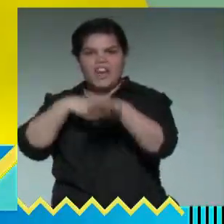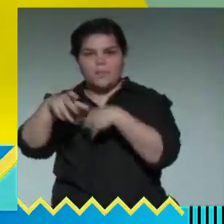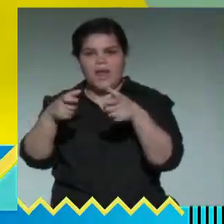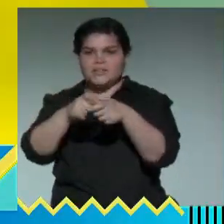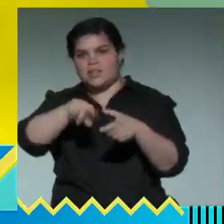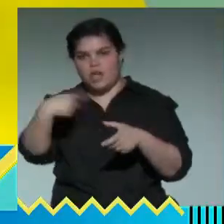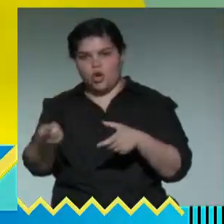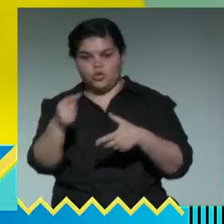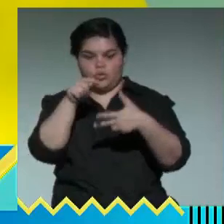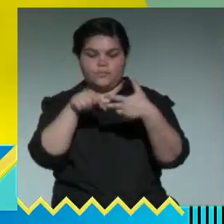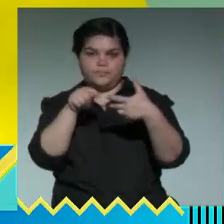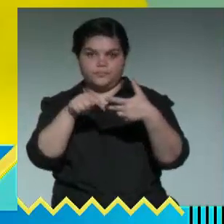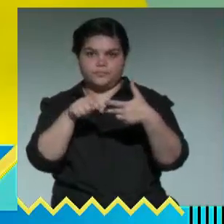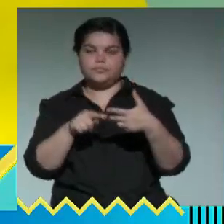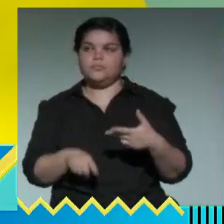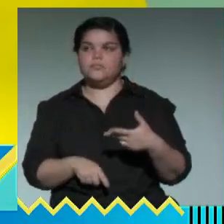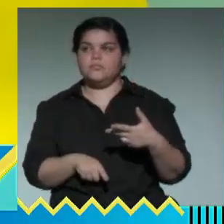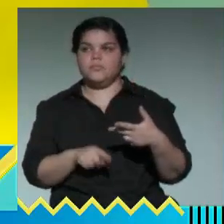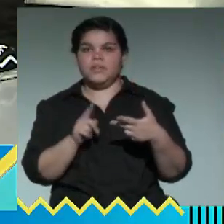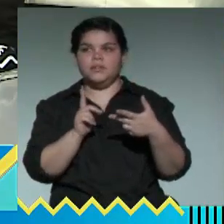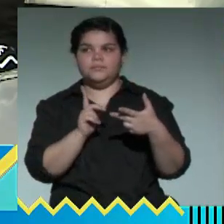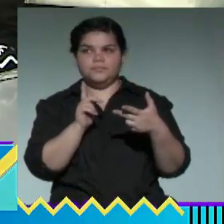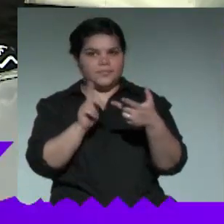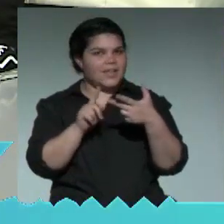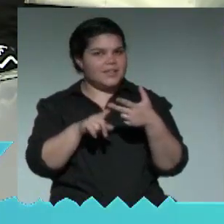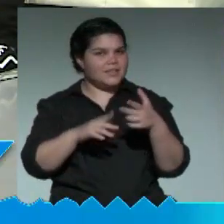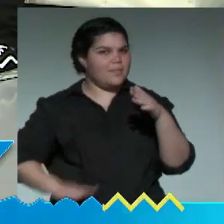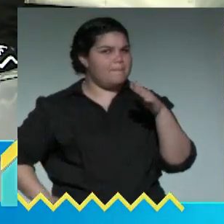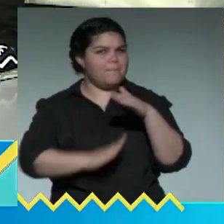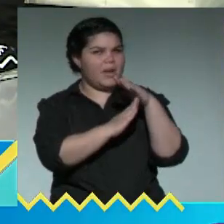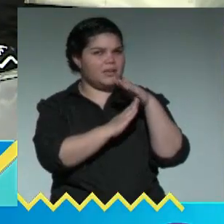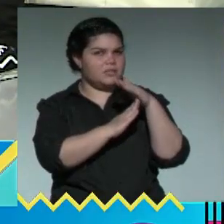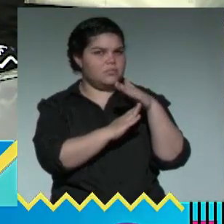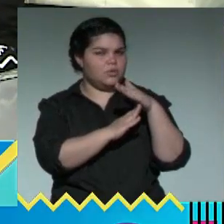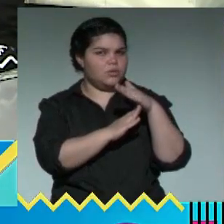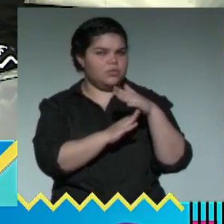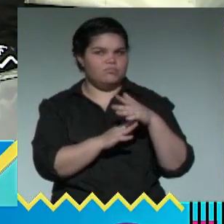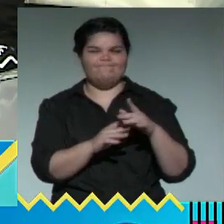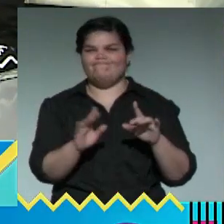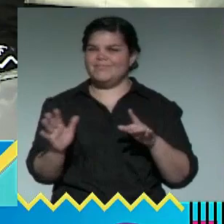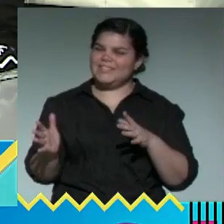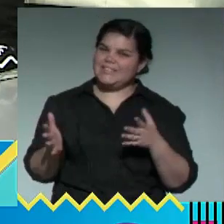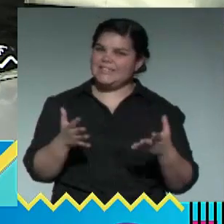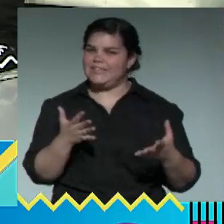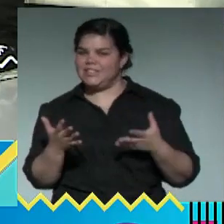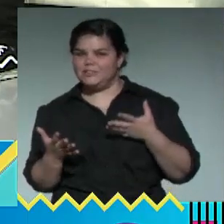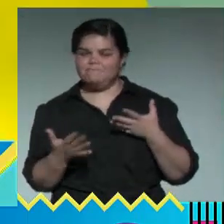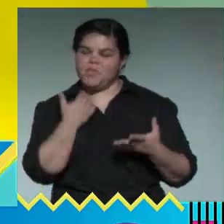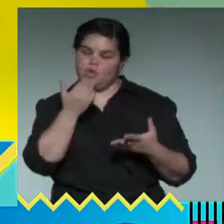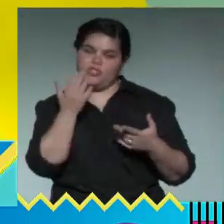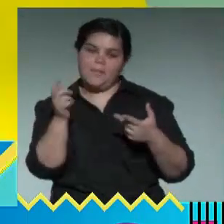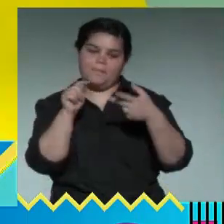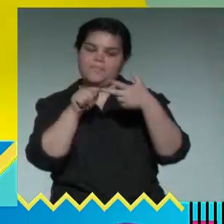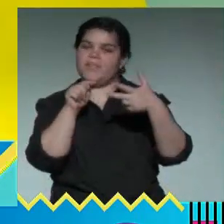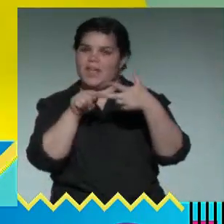el gran disco. ¿Fue el disco de consagratorio de Soda? No sé si consagratorio, pero sí fue un disco como uno de los